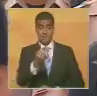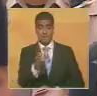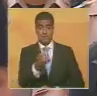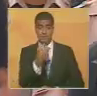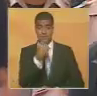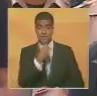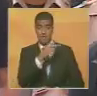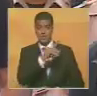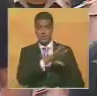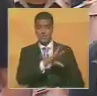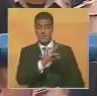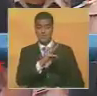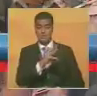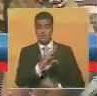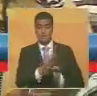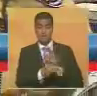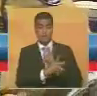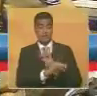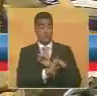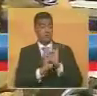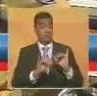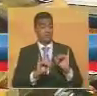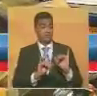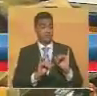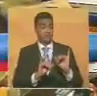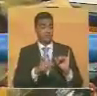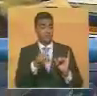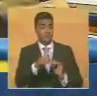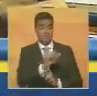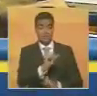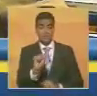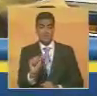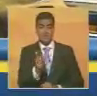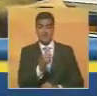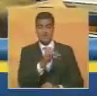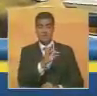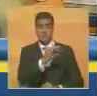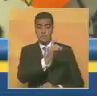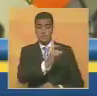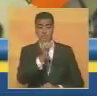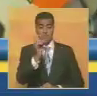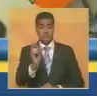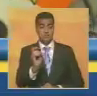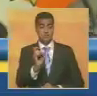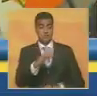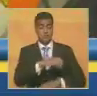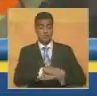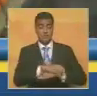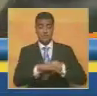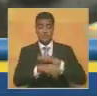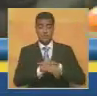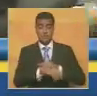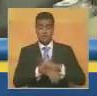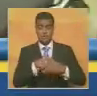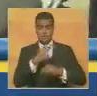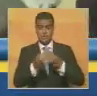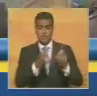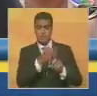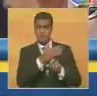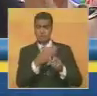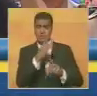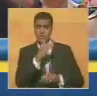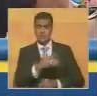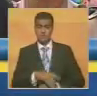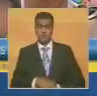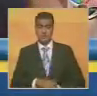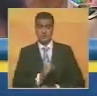destacó que 36 delitos han sido frustrados durante esta semana y 18 personas fueron detenidas cometiendo hechos punibles.